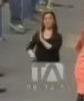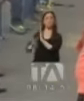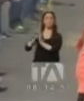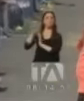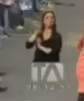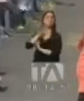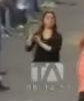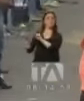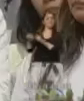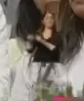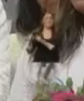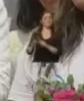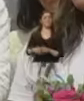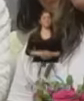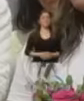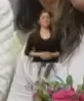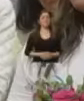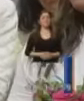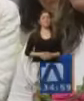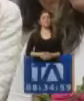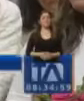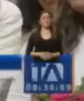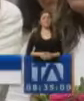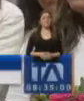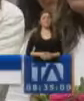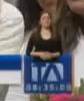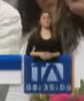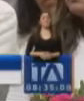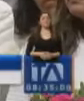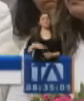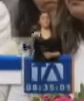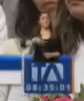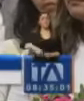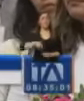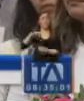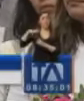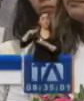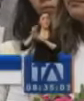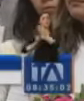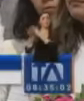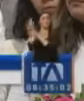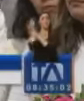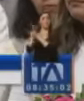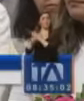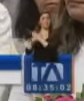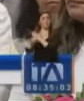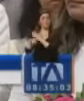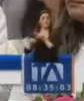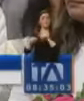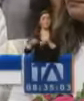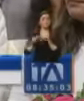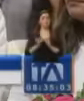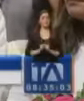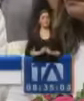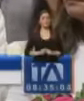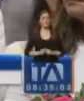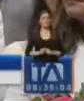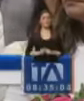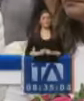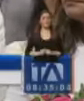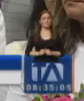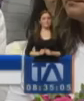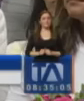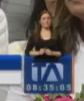terremoto. Al momento, acá el Parque Bicentenario ha podido despachar